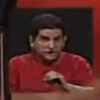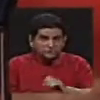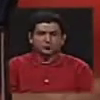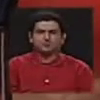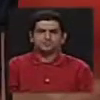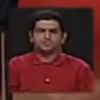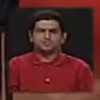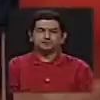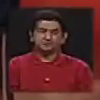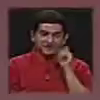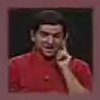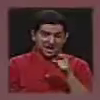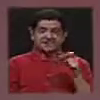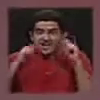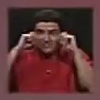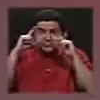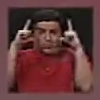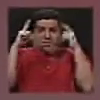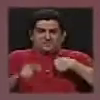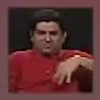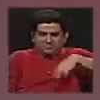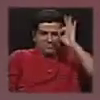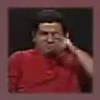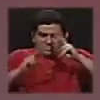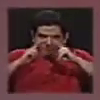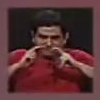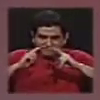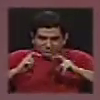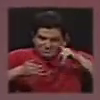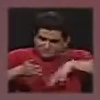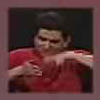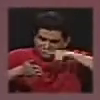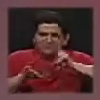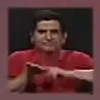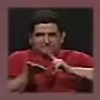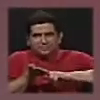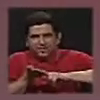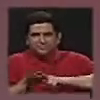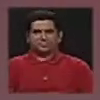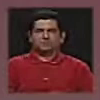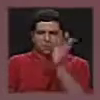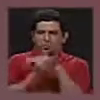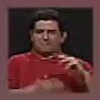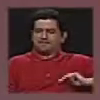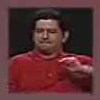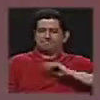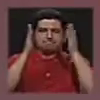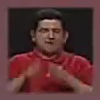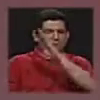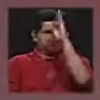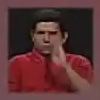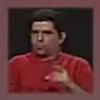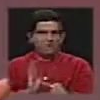Bueno, esas son las sorpresas que uno se va encontrando mientras revisa el contrato, ¿verdad? Por un lado, el ministro en ningún